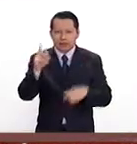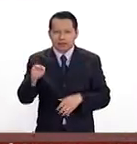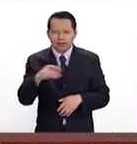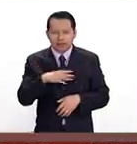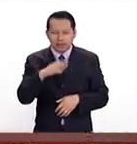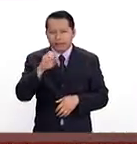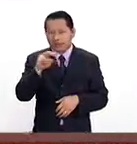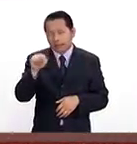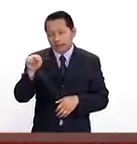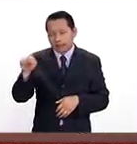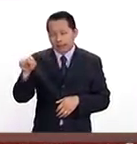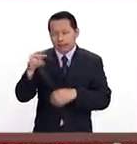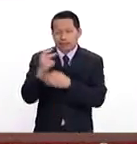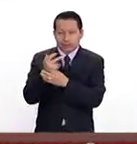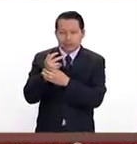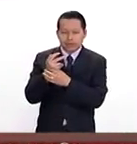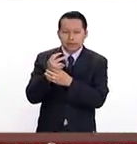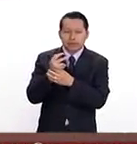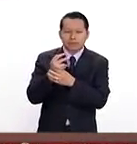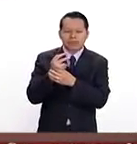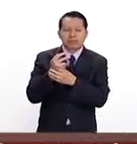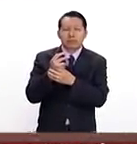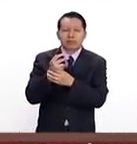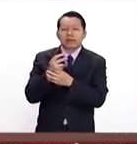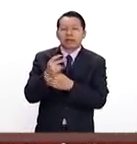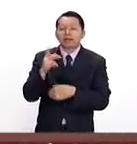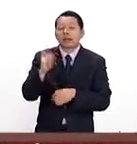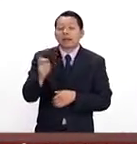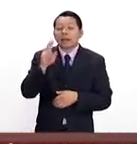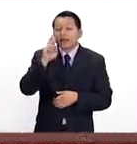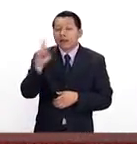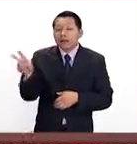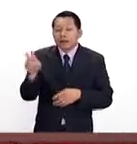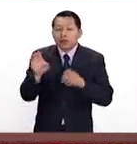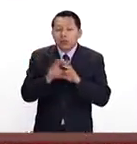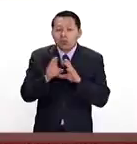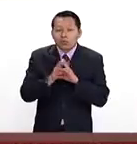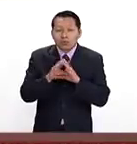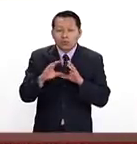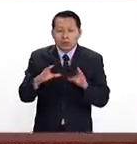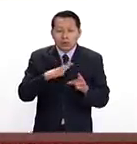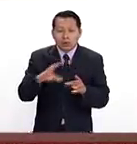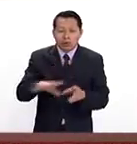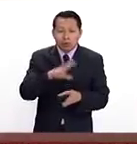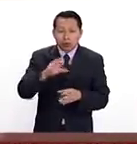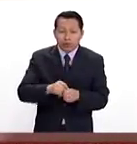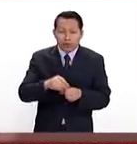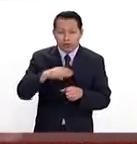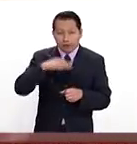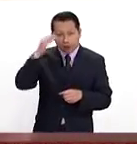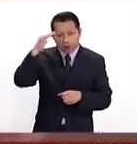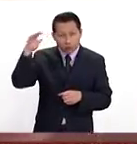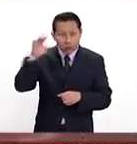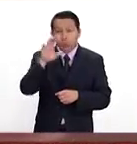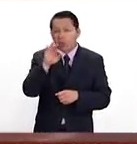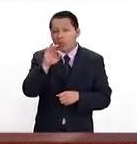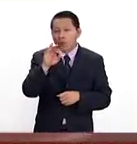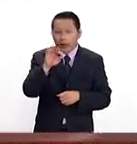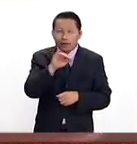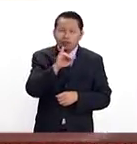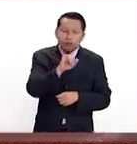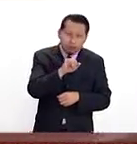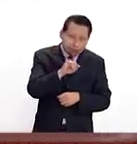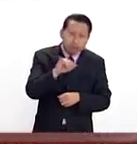de CNN, ¿no? Se ve, digamos, entre todos los adultos, 40 de aprobación